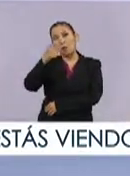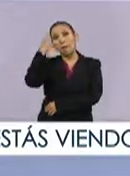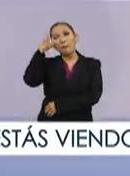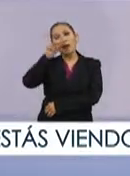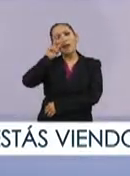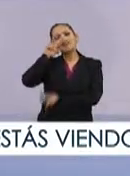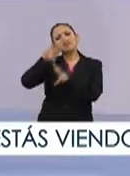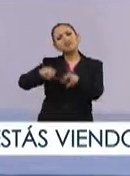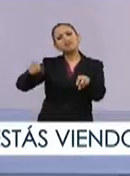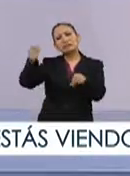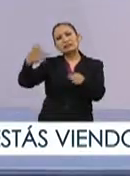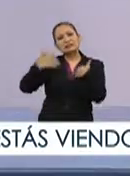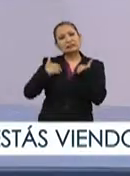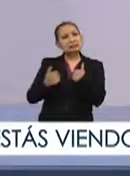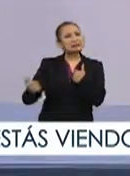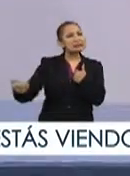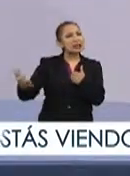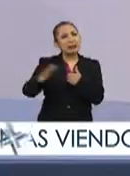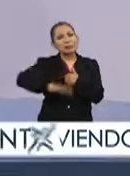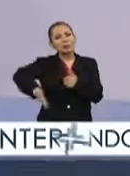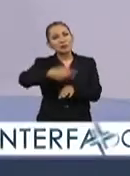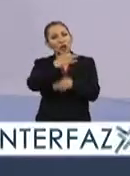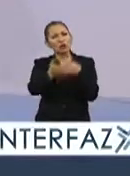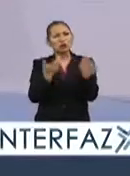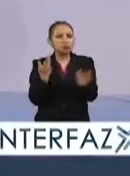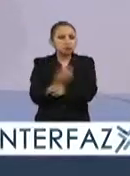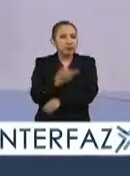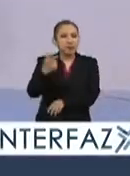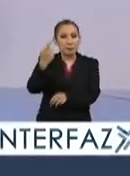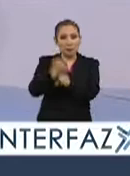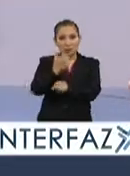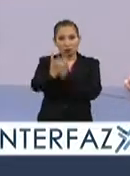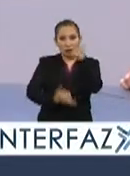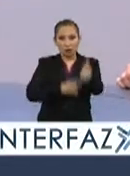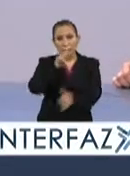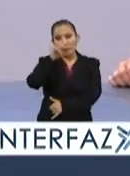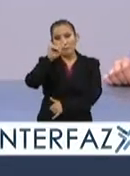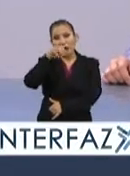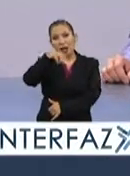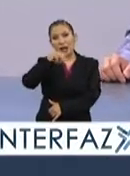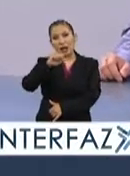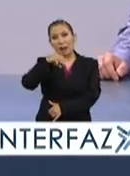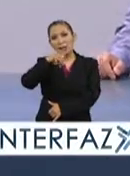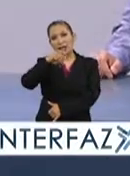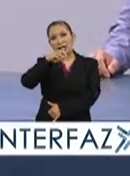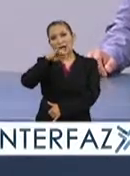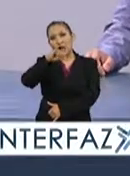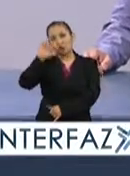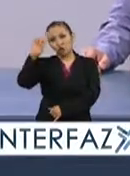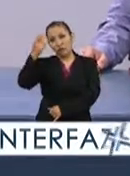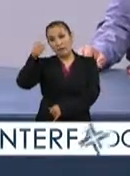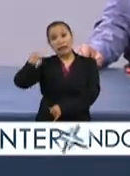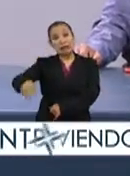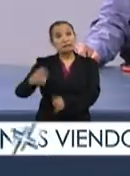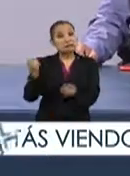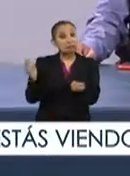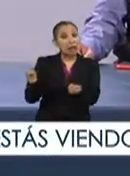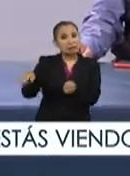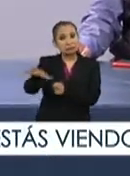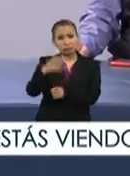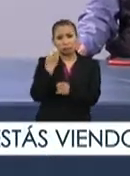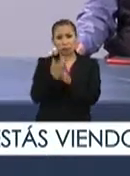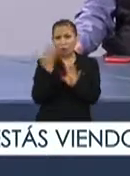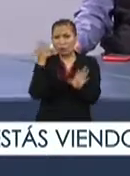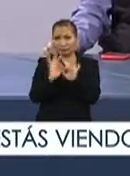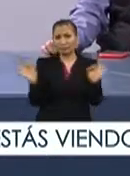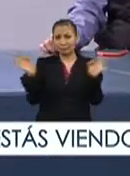para analizar, entender todos los detalles sobre estos primeros Juegos Panamericanos Universitarios, pues, que constituyen un evento